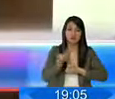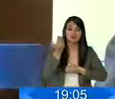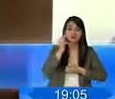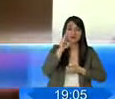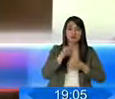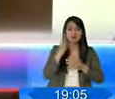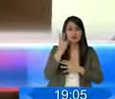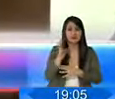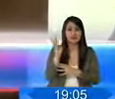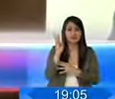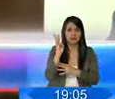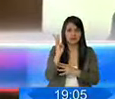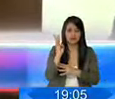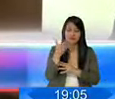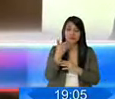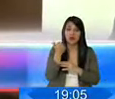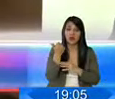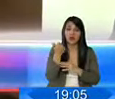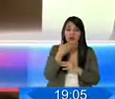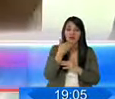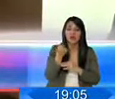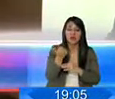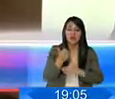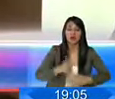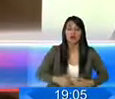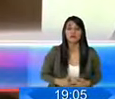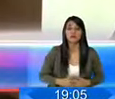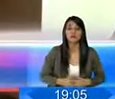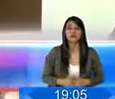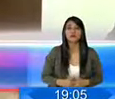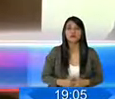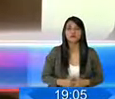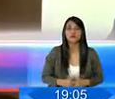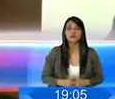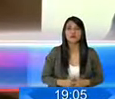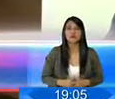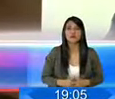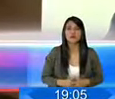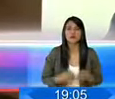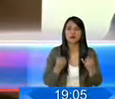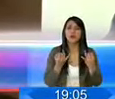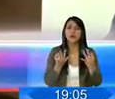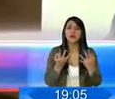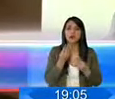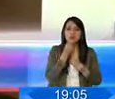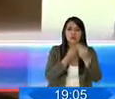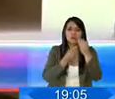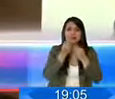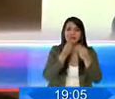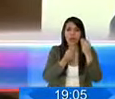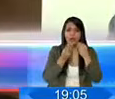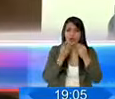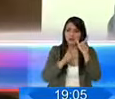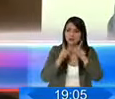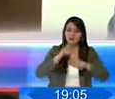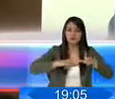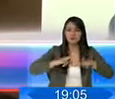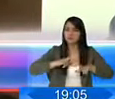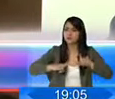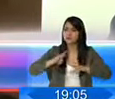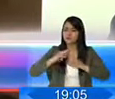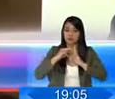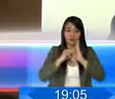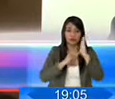2016, observamos una mejora en el número y la proporción de comerciantes que